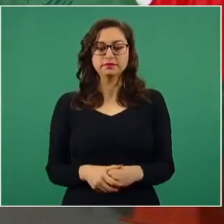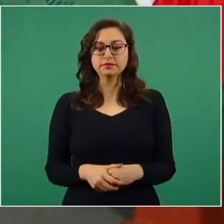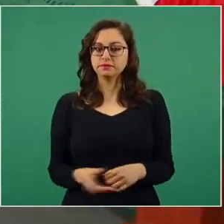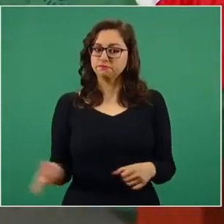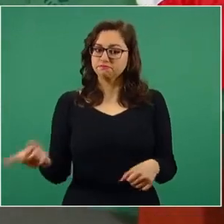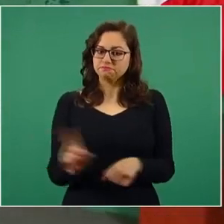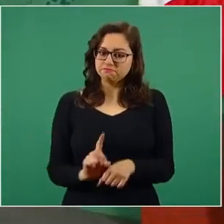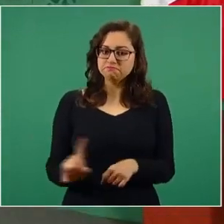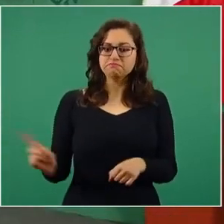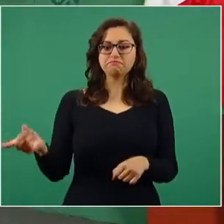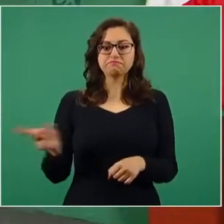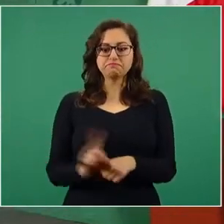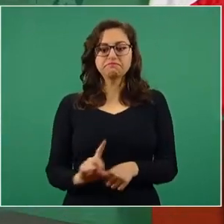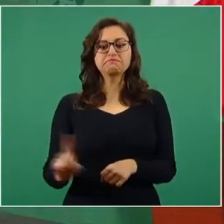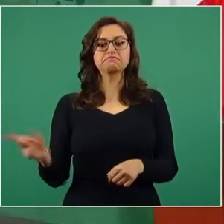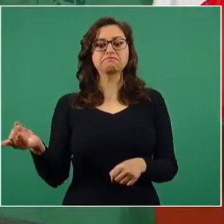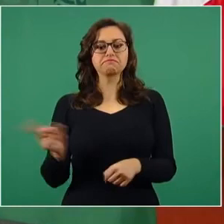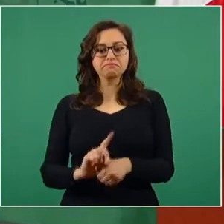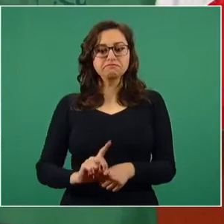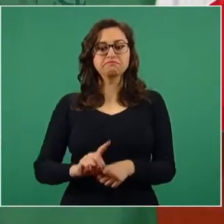todos los días.